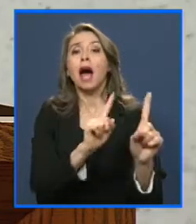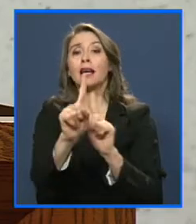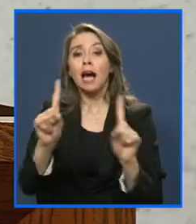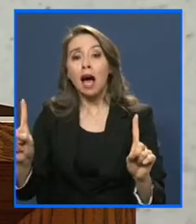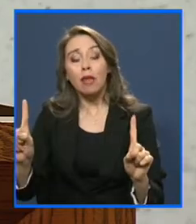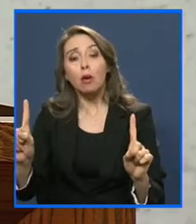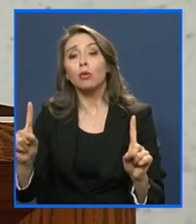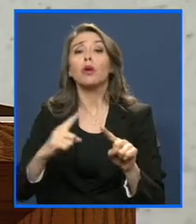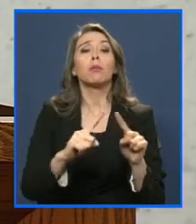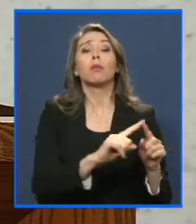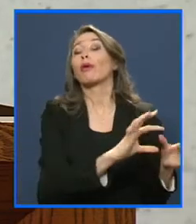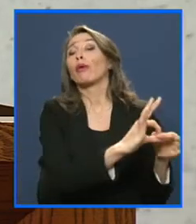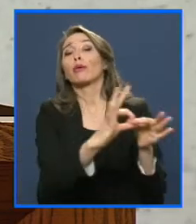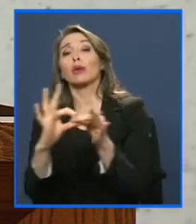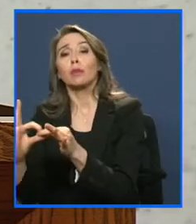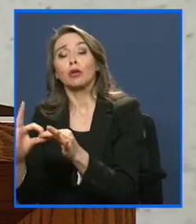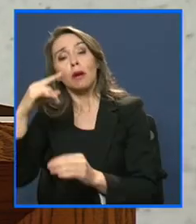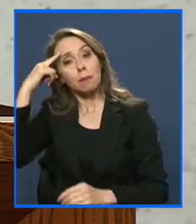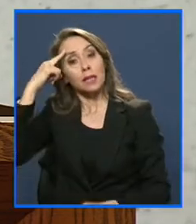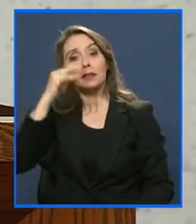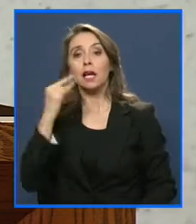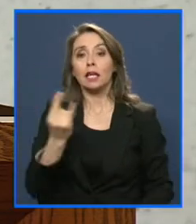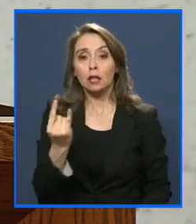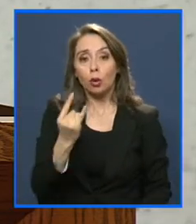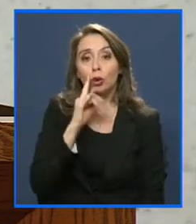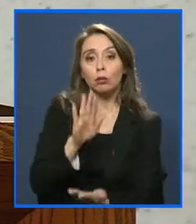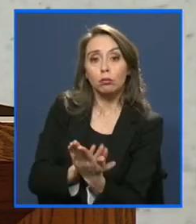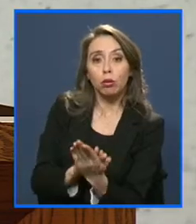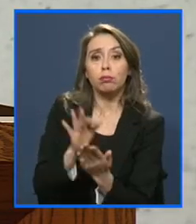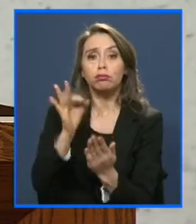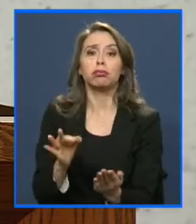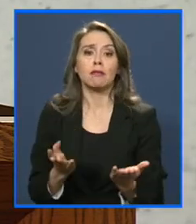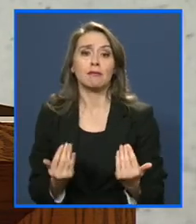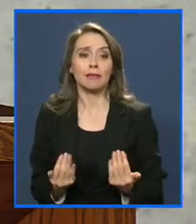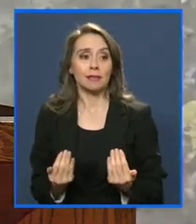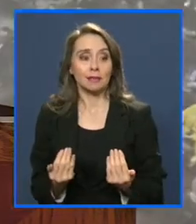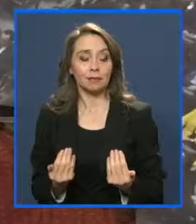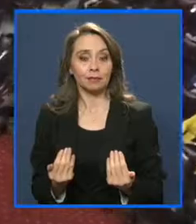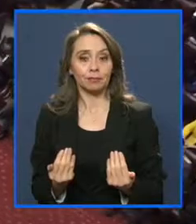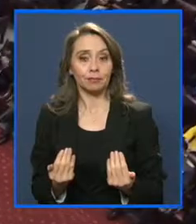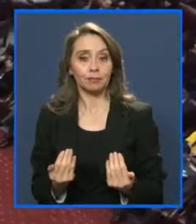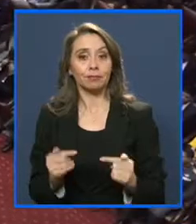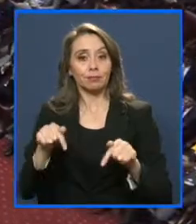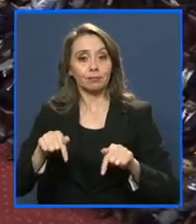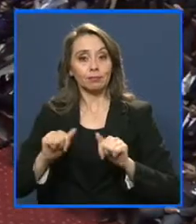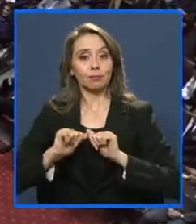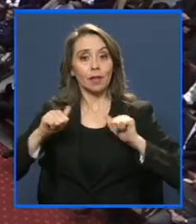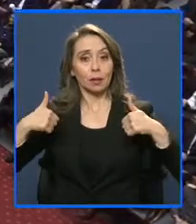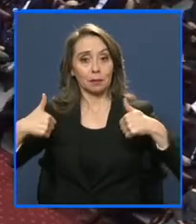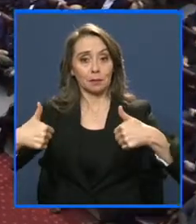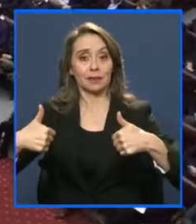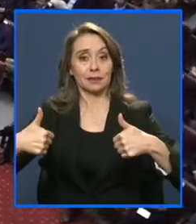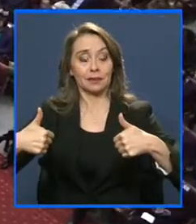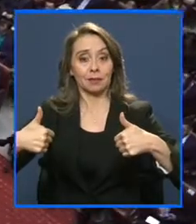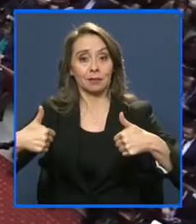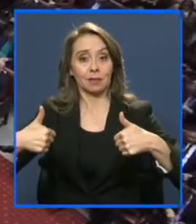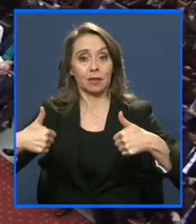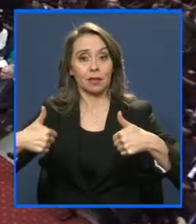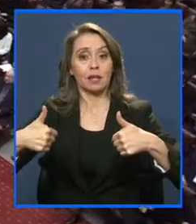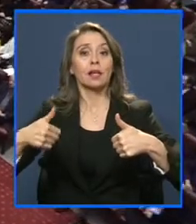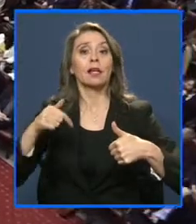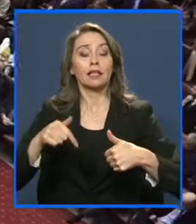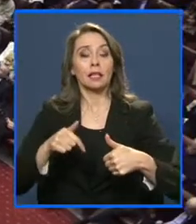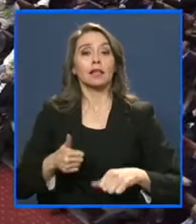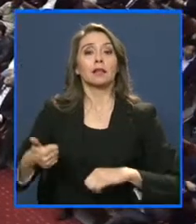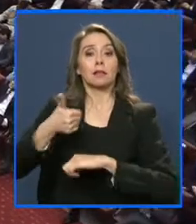uno u otro motivo nos parecen urgentes y evidentemente necesarias esta mesa que dirigió en la